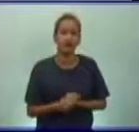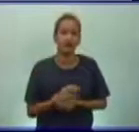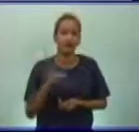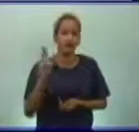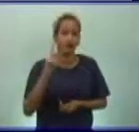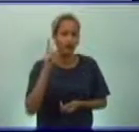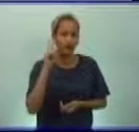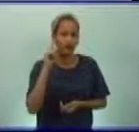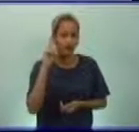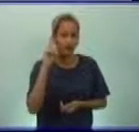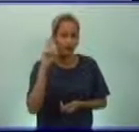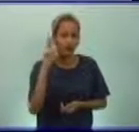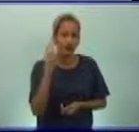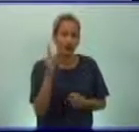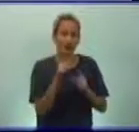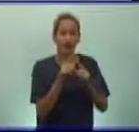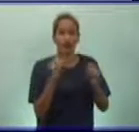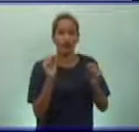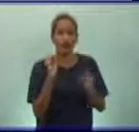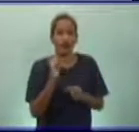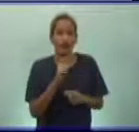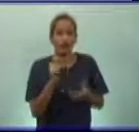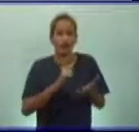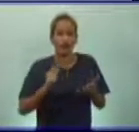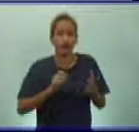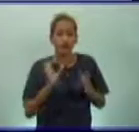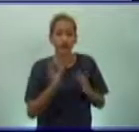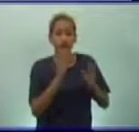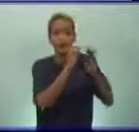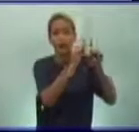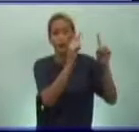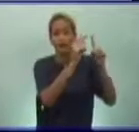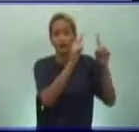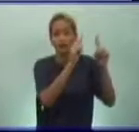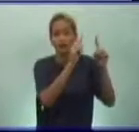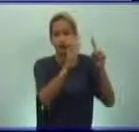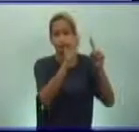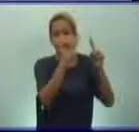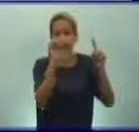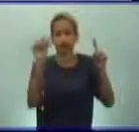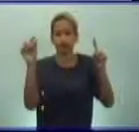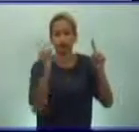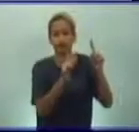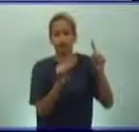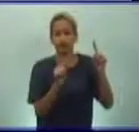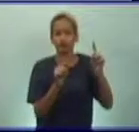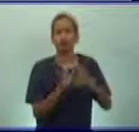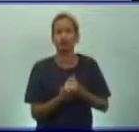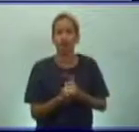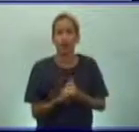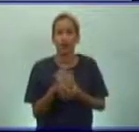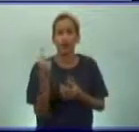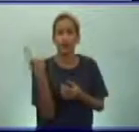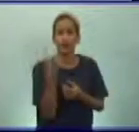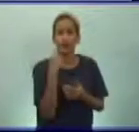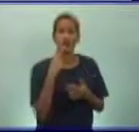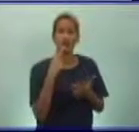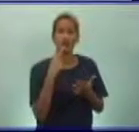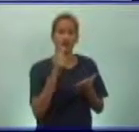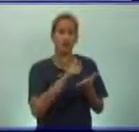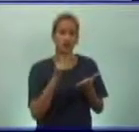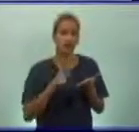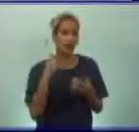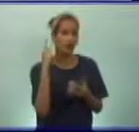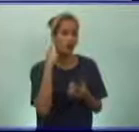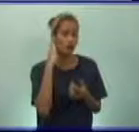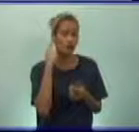la sangría cuando vayan a escribir. ¿Ya? Recuerden que el primer dictado es para escuchar, el segundo